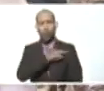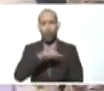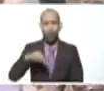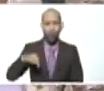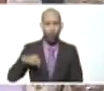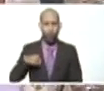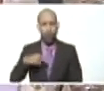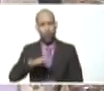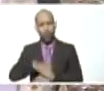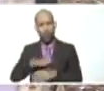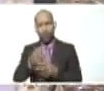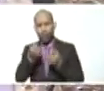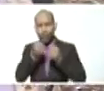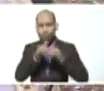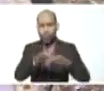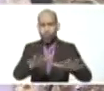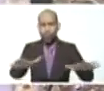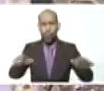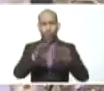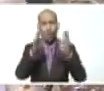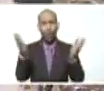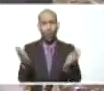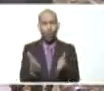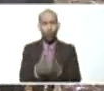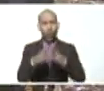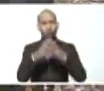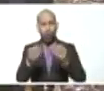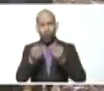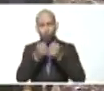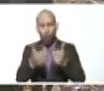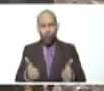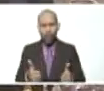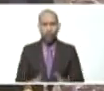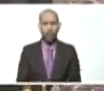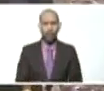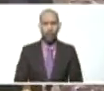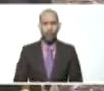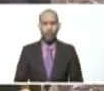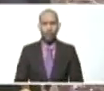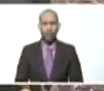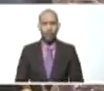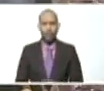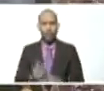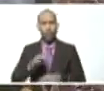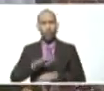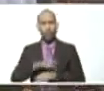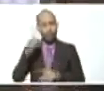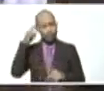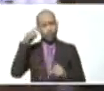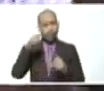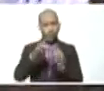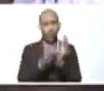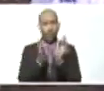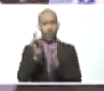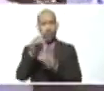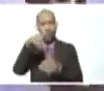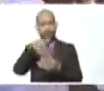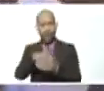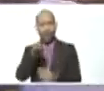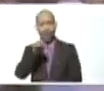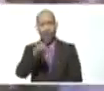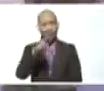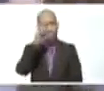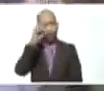quien concedes al mundo todos los bienes. Por Cristo, con Él y en Él, a